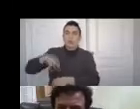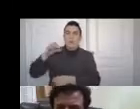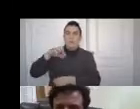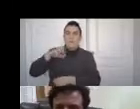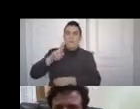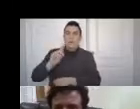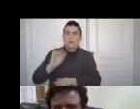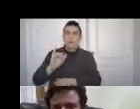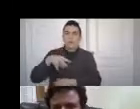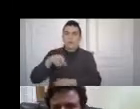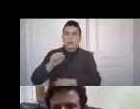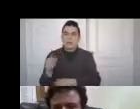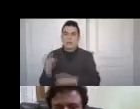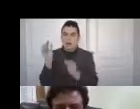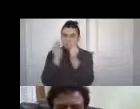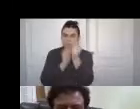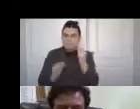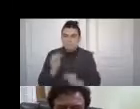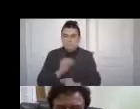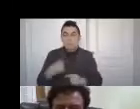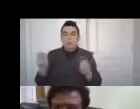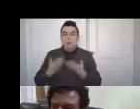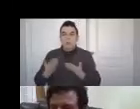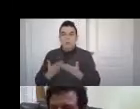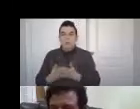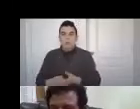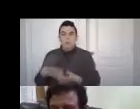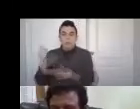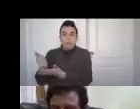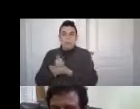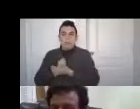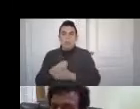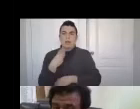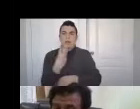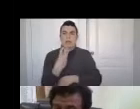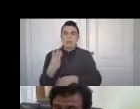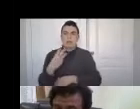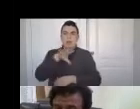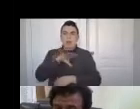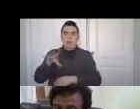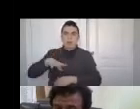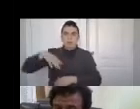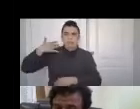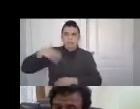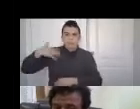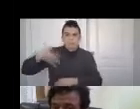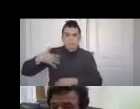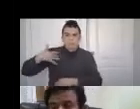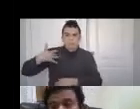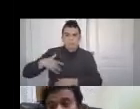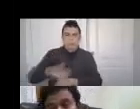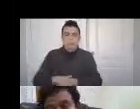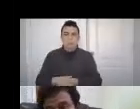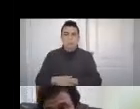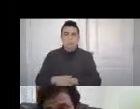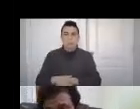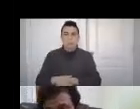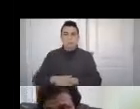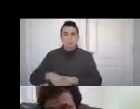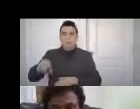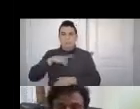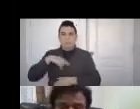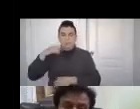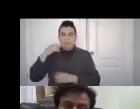sirve esto, ¿cierto? Sirve para 3 cosas fundamentales. Primero, para saber cuál es el origen de este